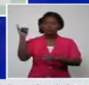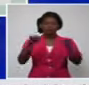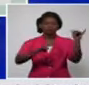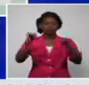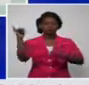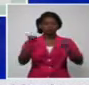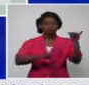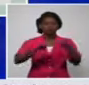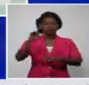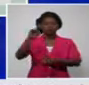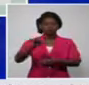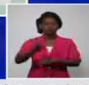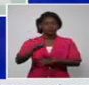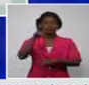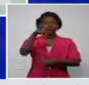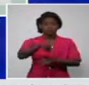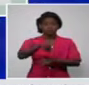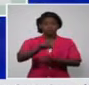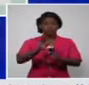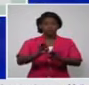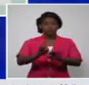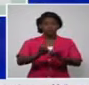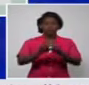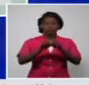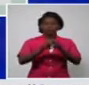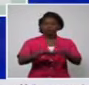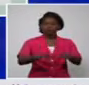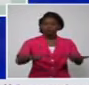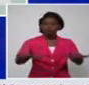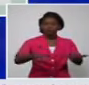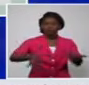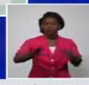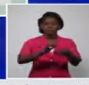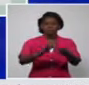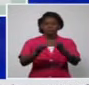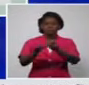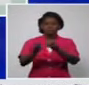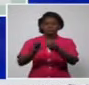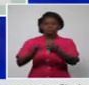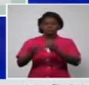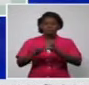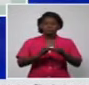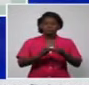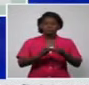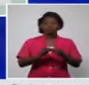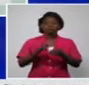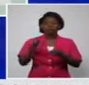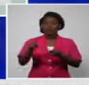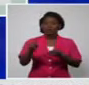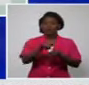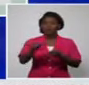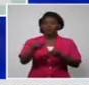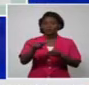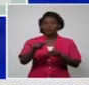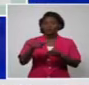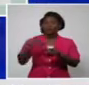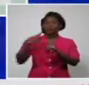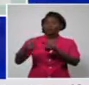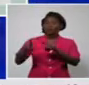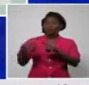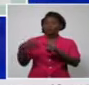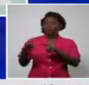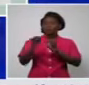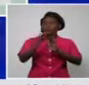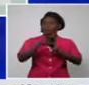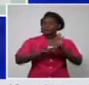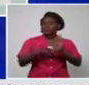todo, lo que es muy importante, el aislamiento de los viajeros en centros de aislamiento, de